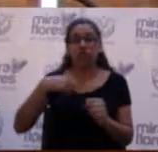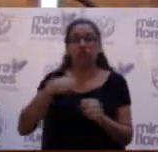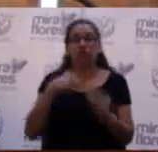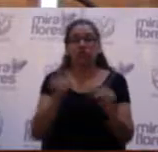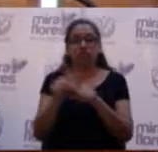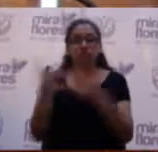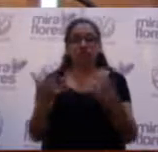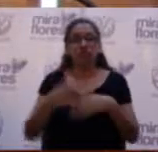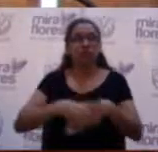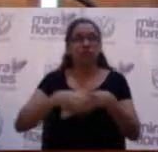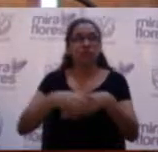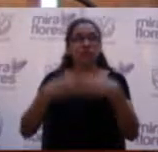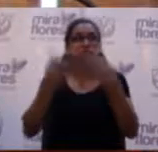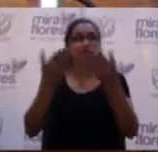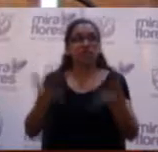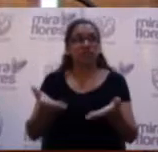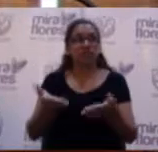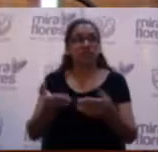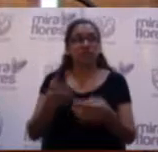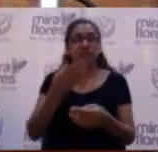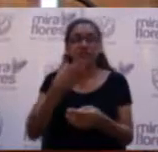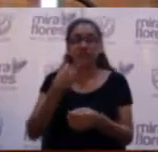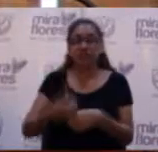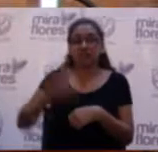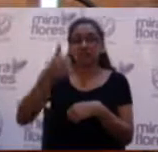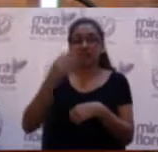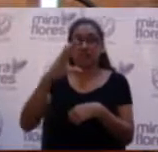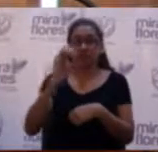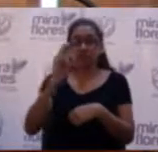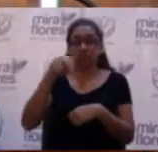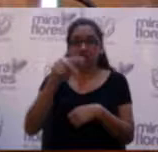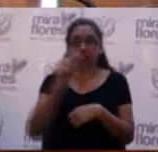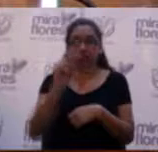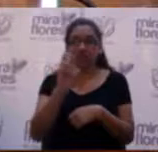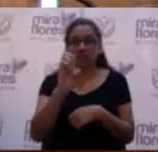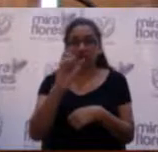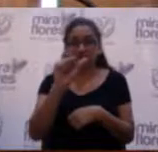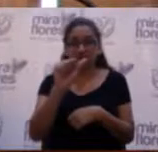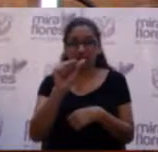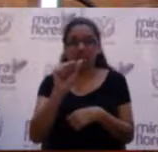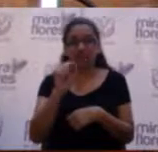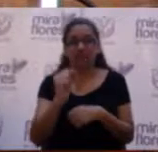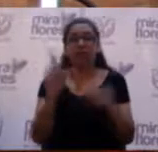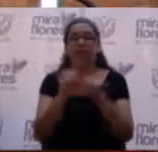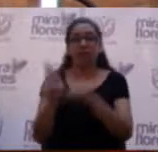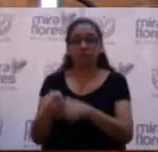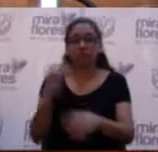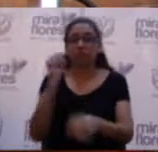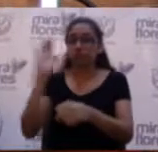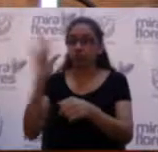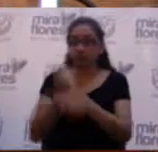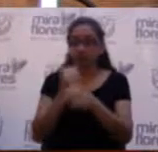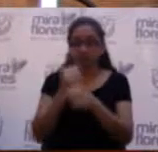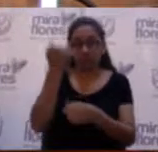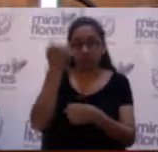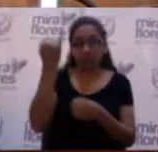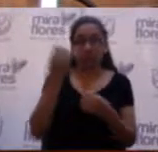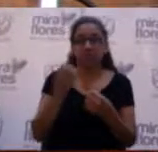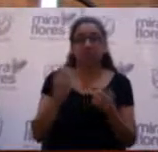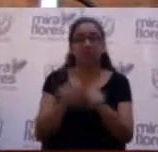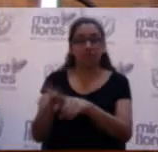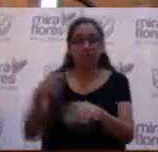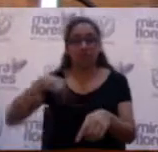felicitar al gerente Contreras por el trabajo que viene desarrollando. Y a todos nosotros por seguir apoyando a estos